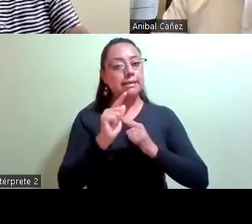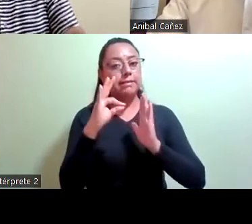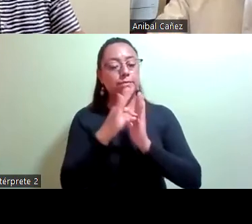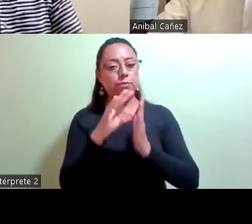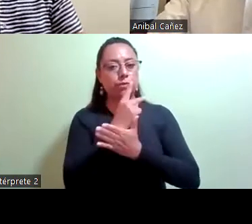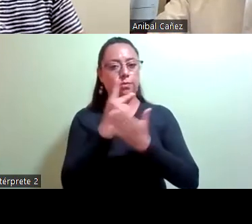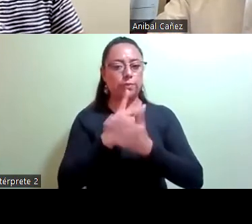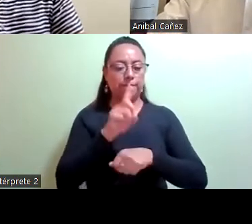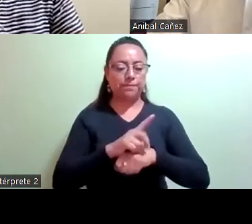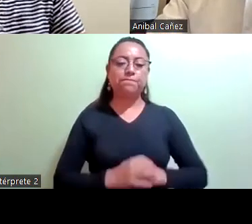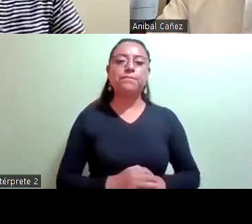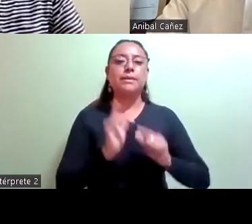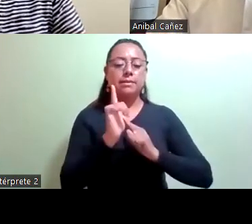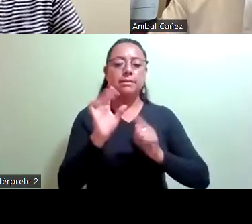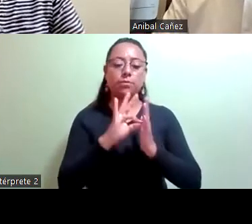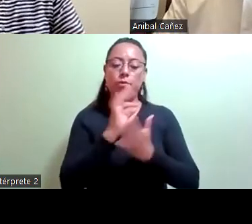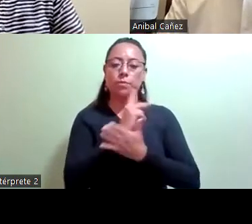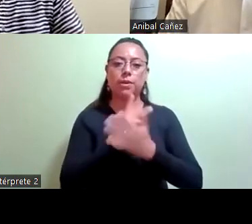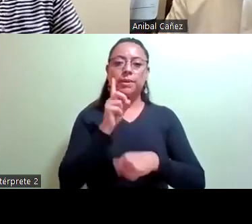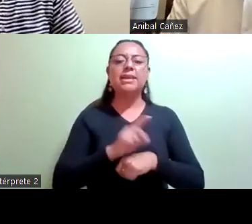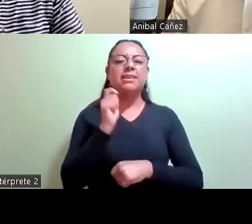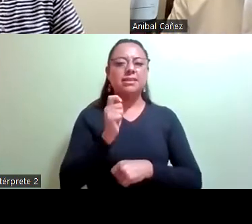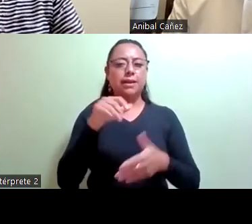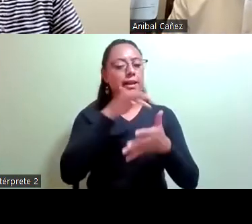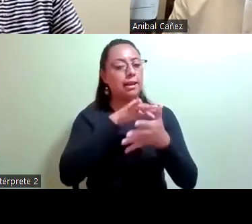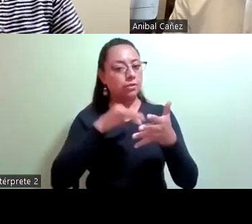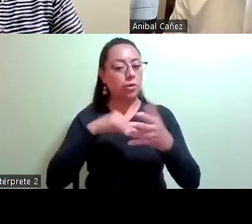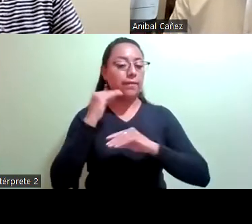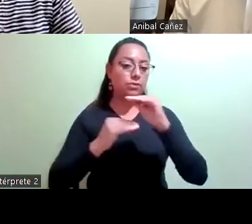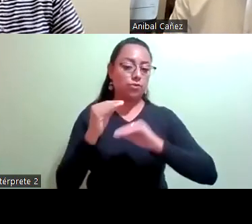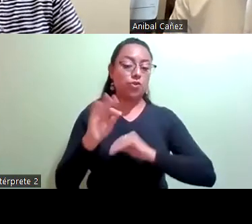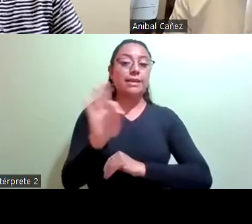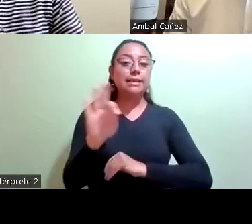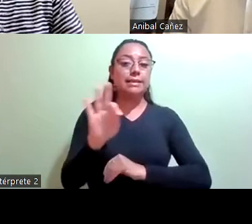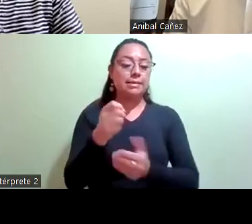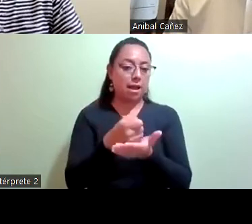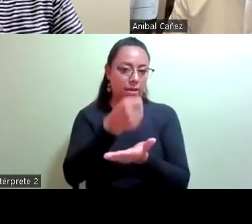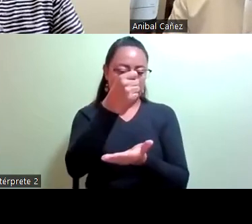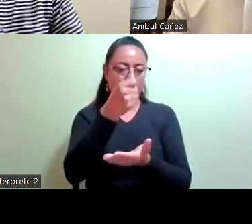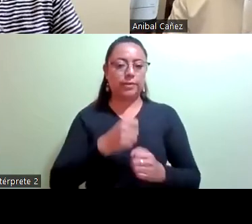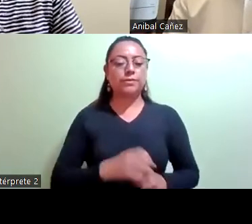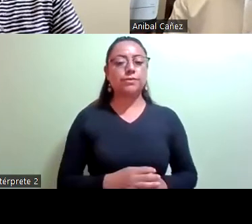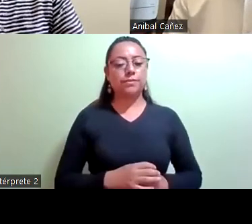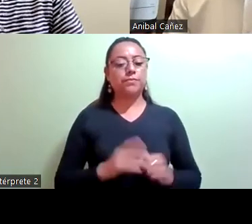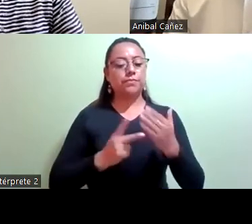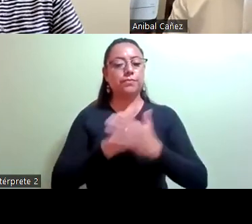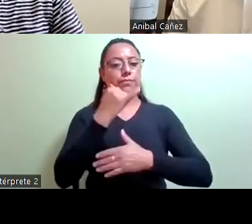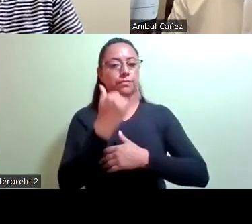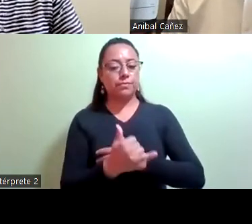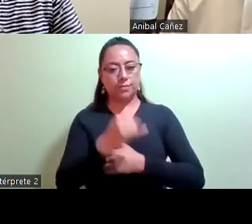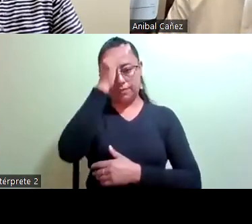siguiente punto del orden del día corresponde a la lectura, discusión y, en su caso, aprobación del proyecto de